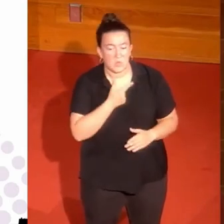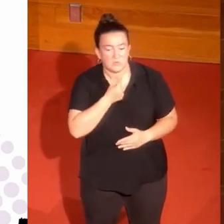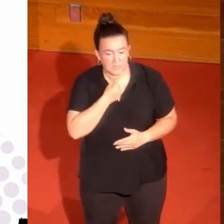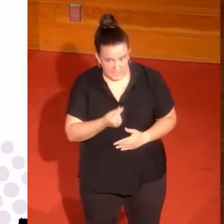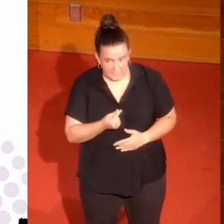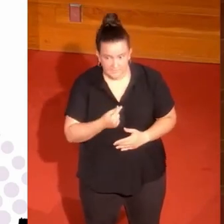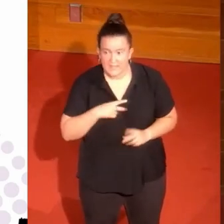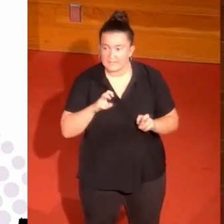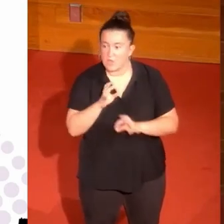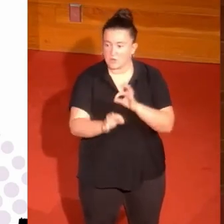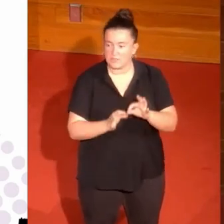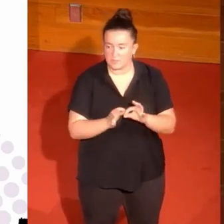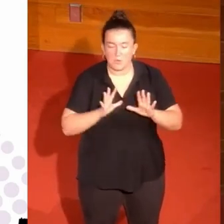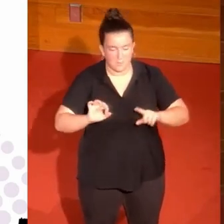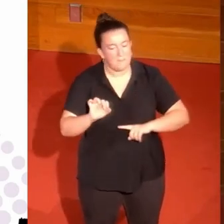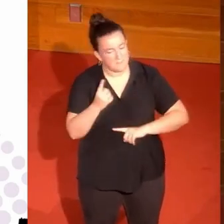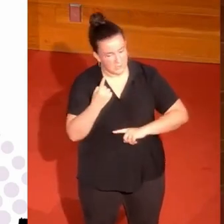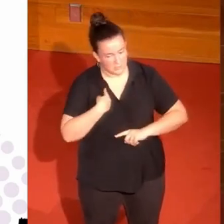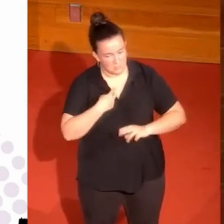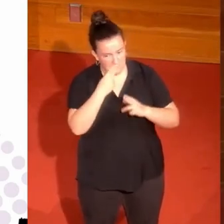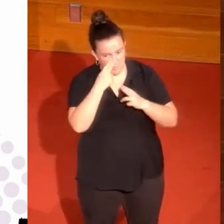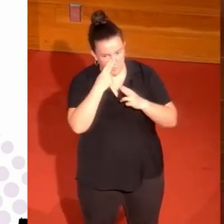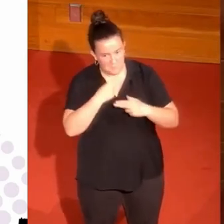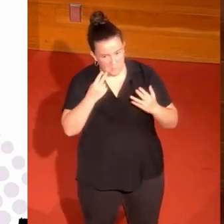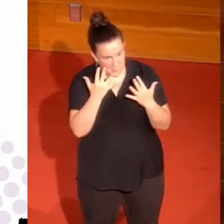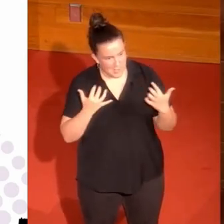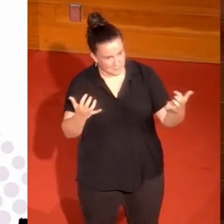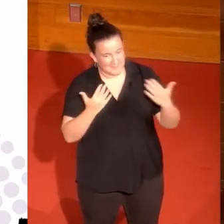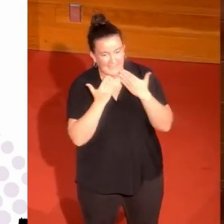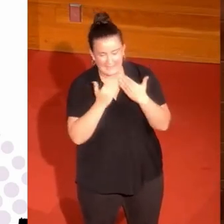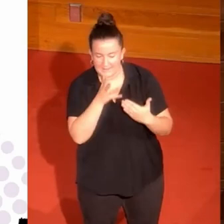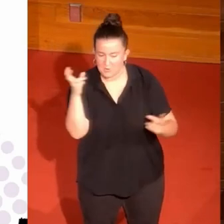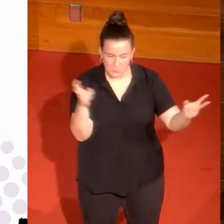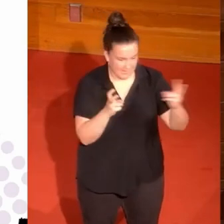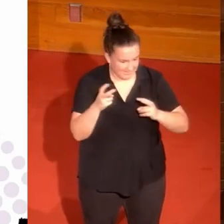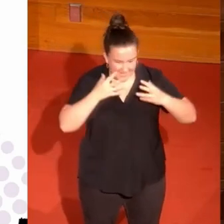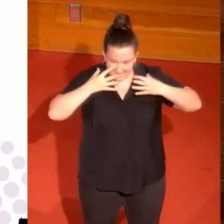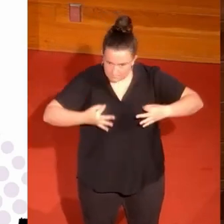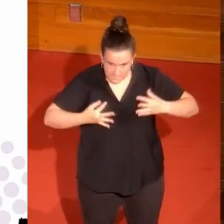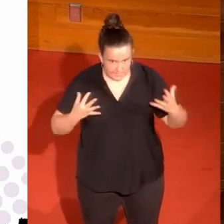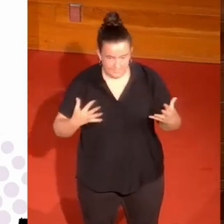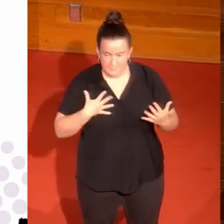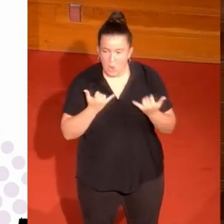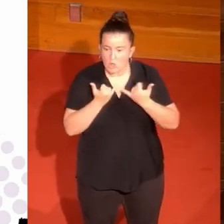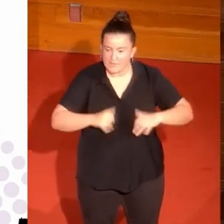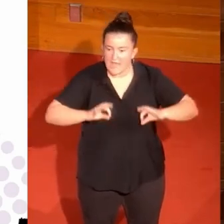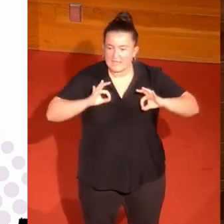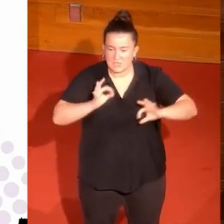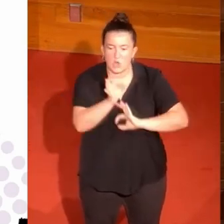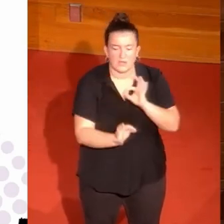eta publ etan plazer batelo jardun